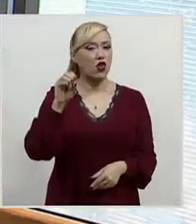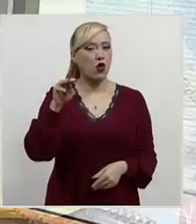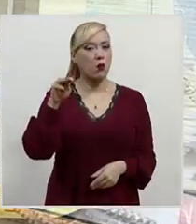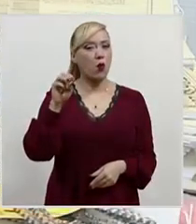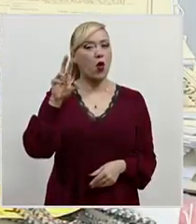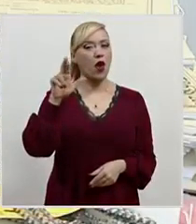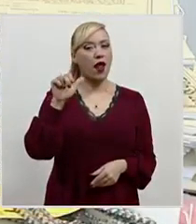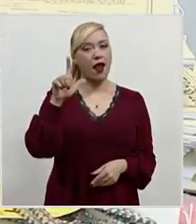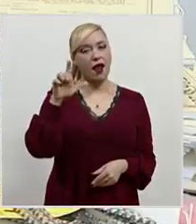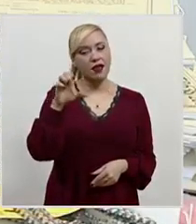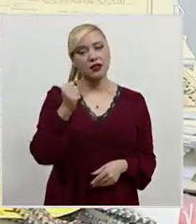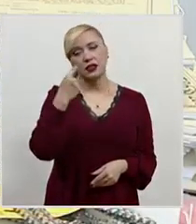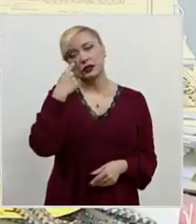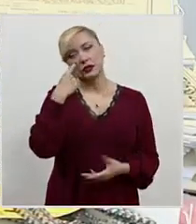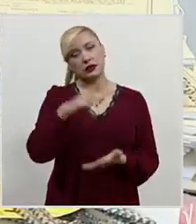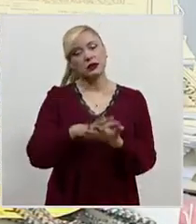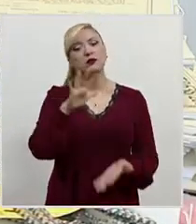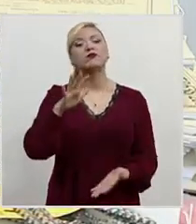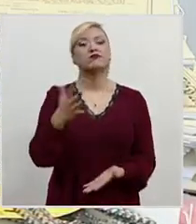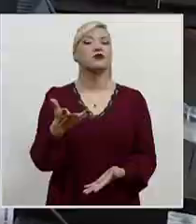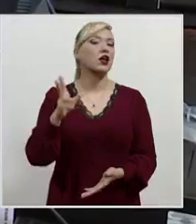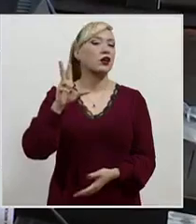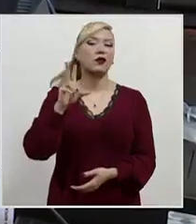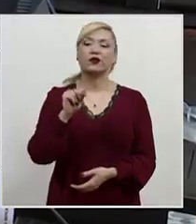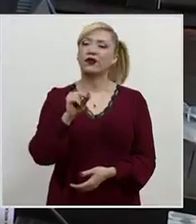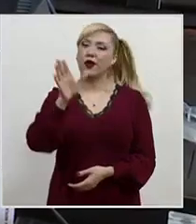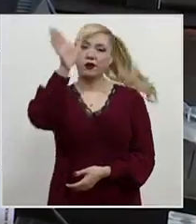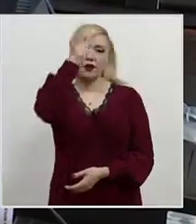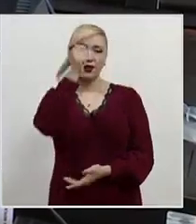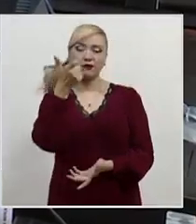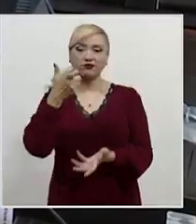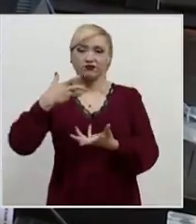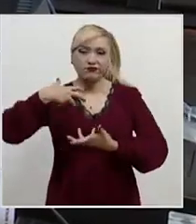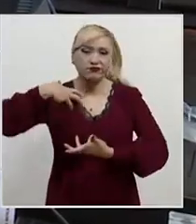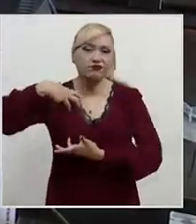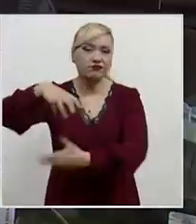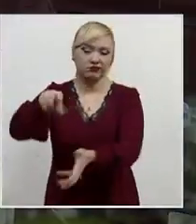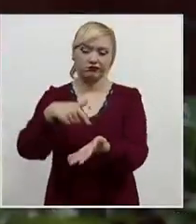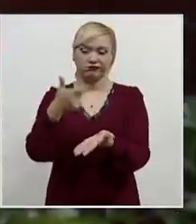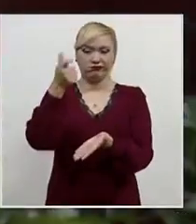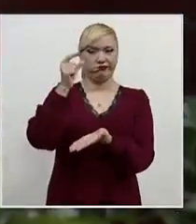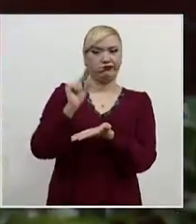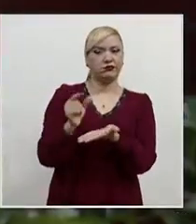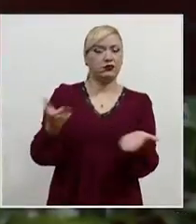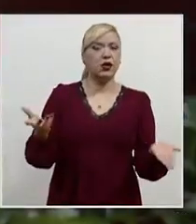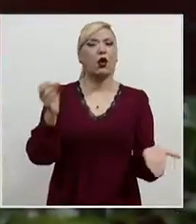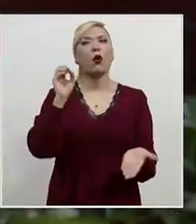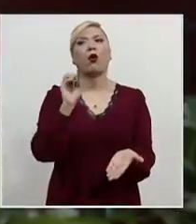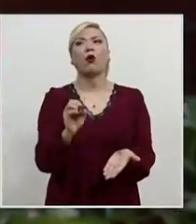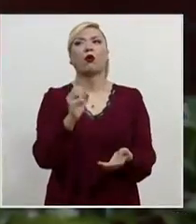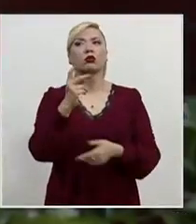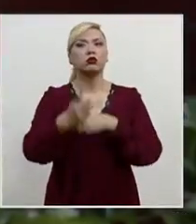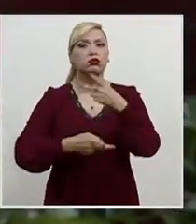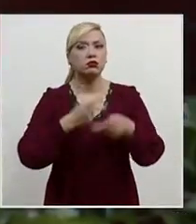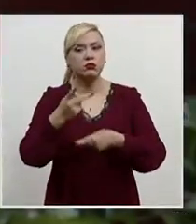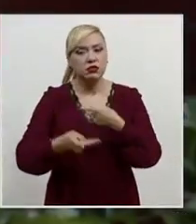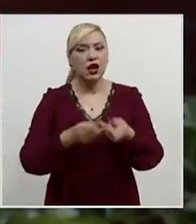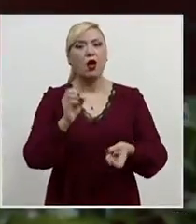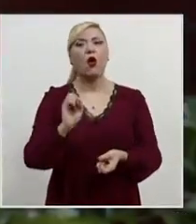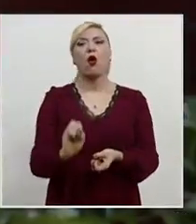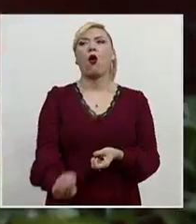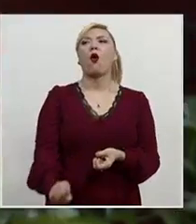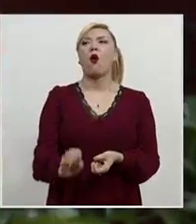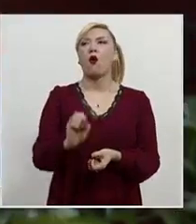habituales son por liquidaciones e incumplimiento de obligaciones y como un poco más de